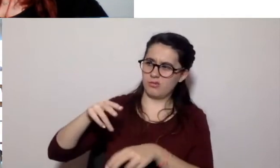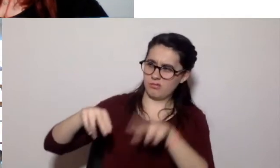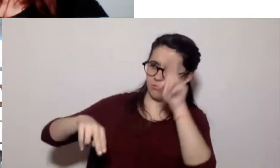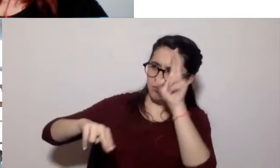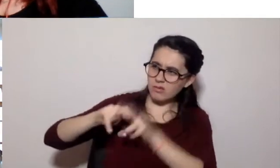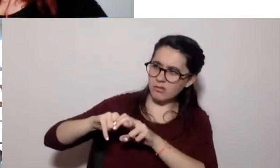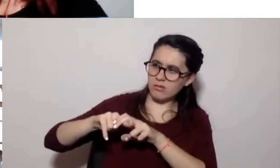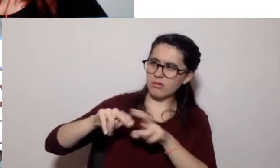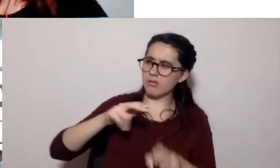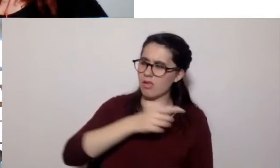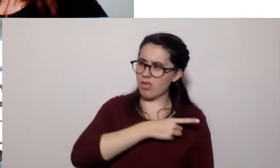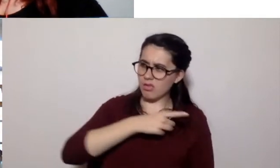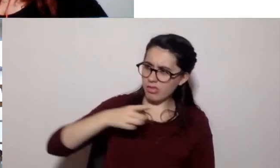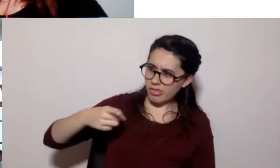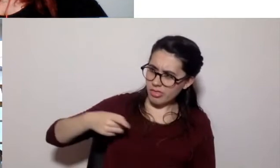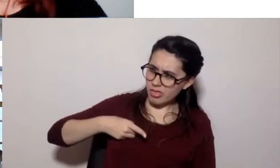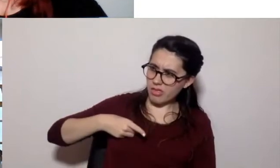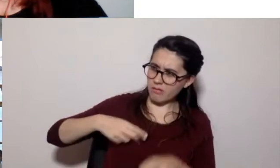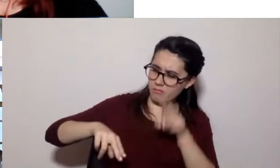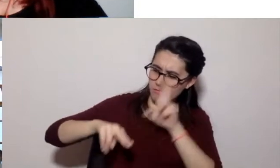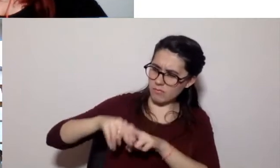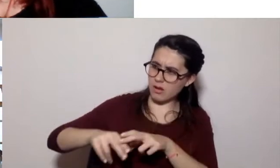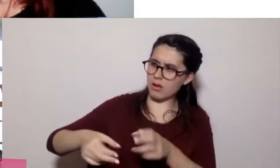sentada. Y yo, ¿por?